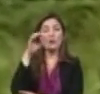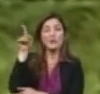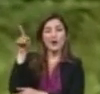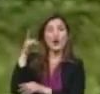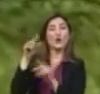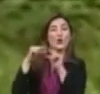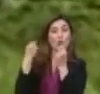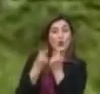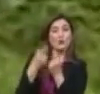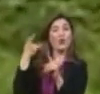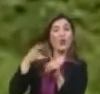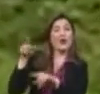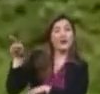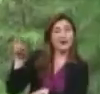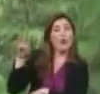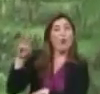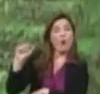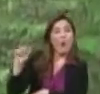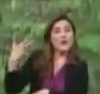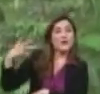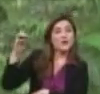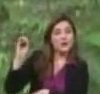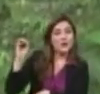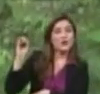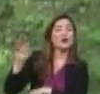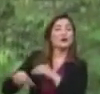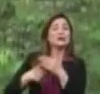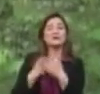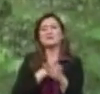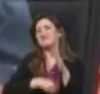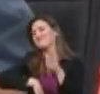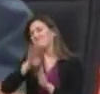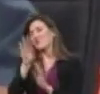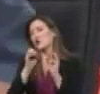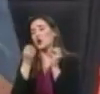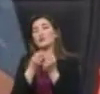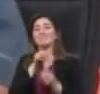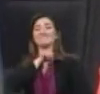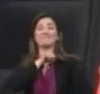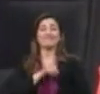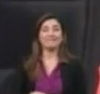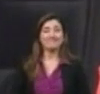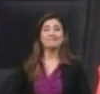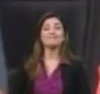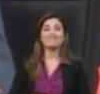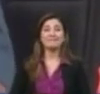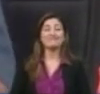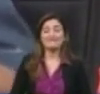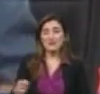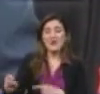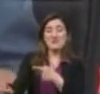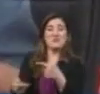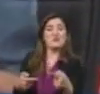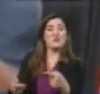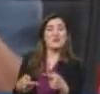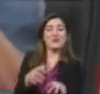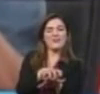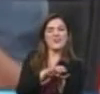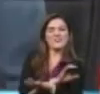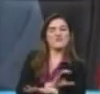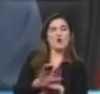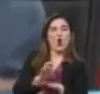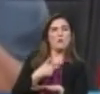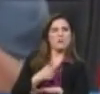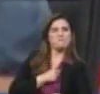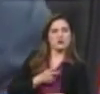grupo delincuencial de alias Guacho, sino habrían más organizaciones delictivas. Entre ellas se disputan el territorio para tratar